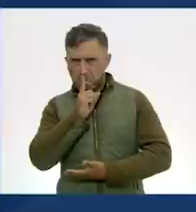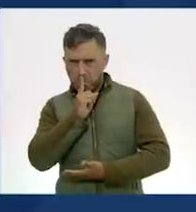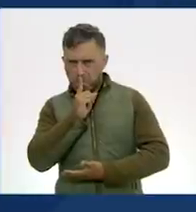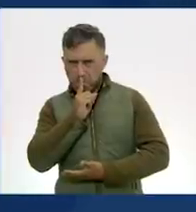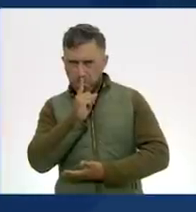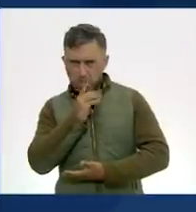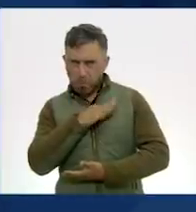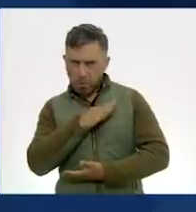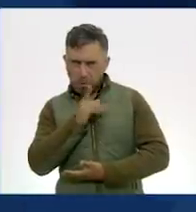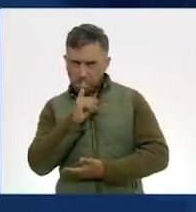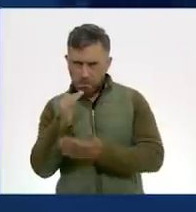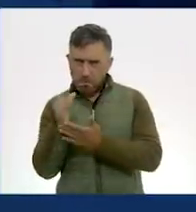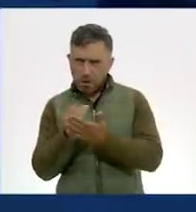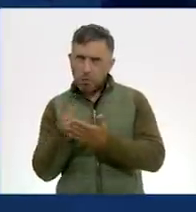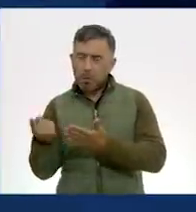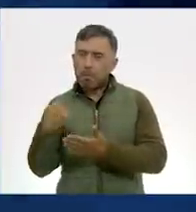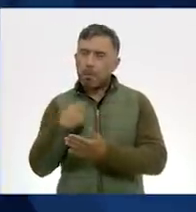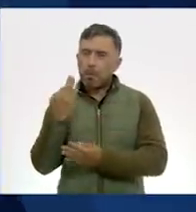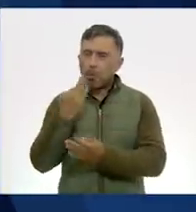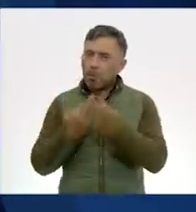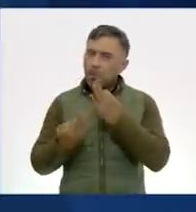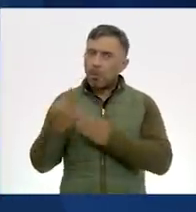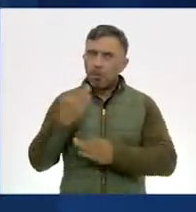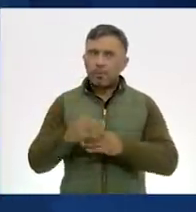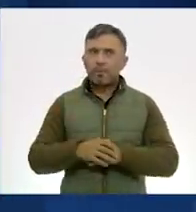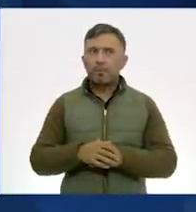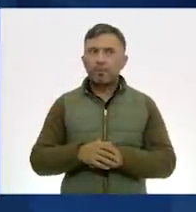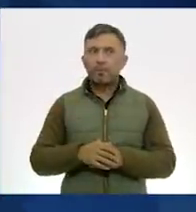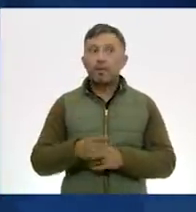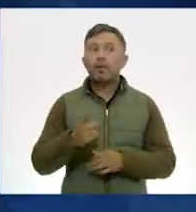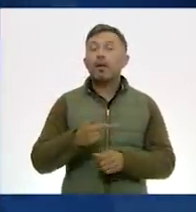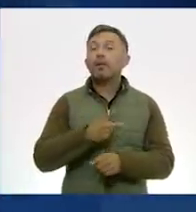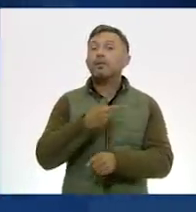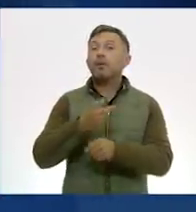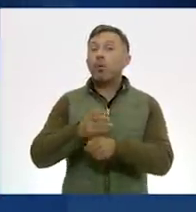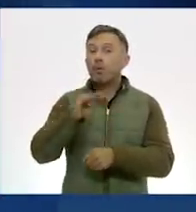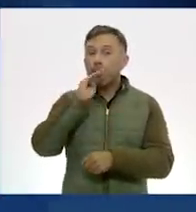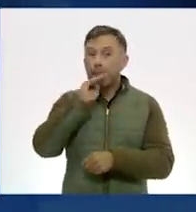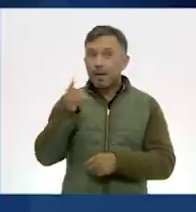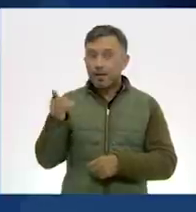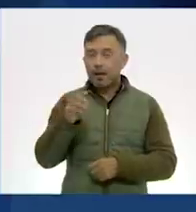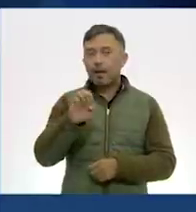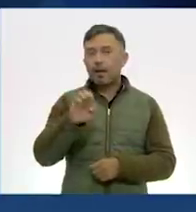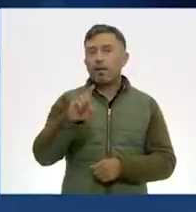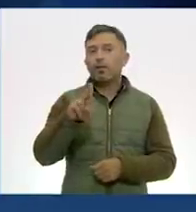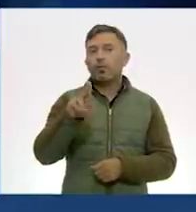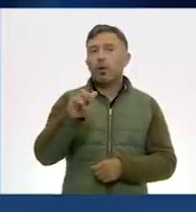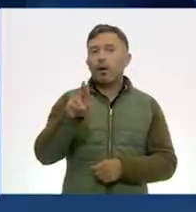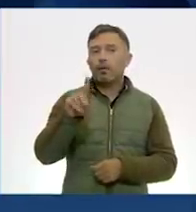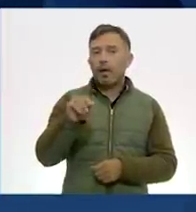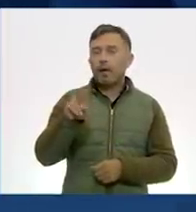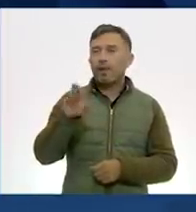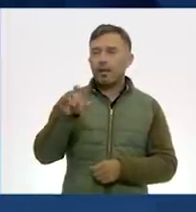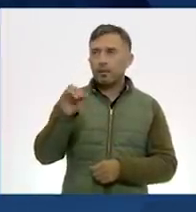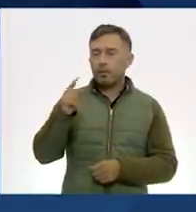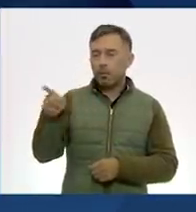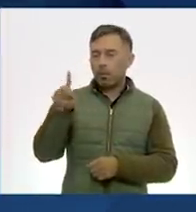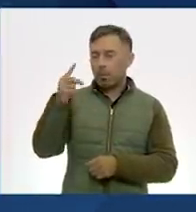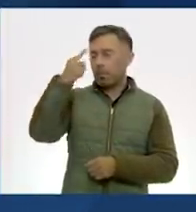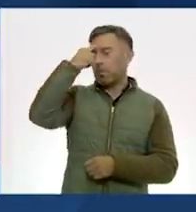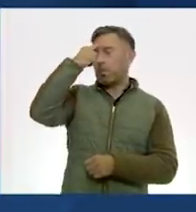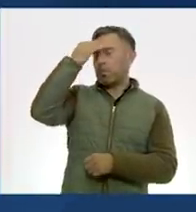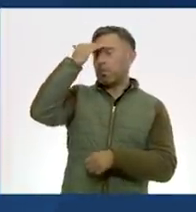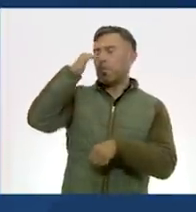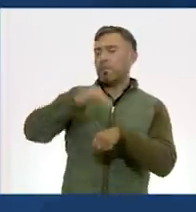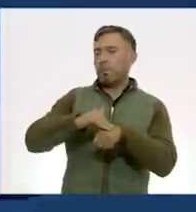cuidado. Las afiladas facciones de la que fuera mi segunda madre, Eduarda Velázquez, viven en mi recuerdo.